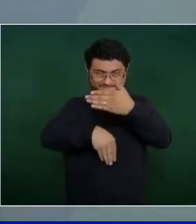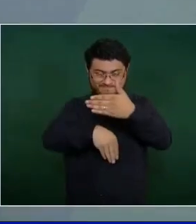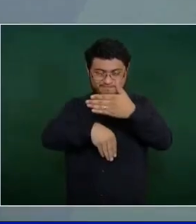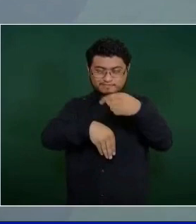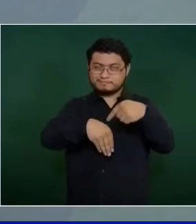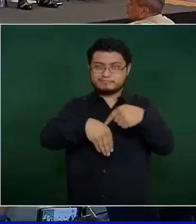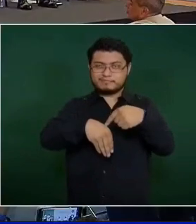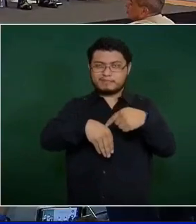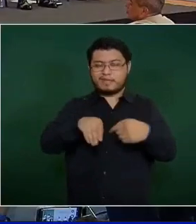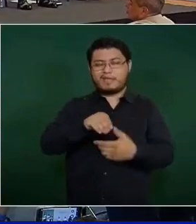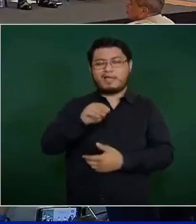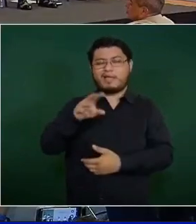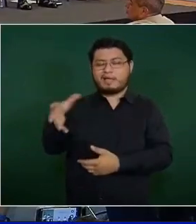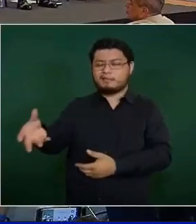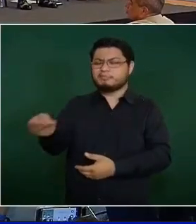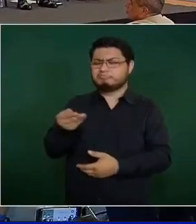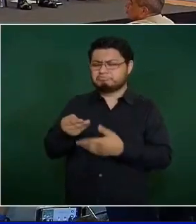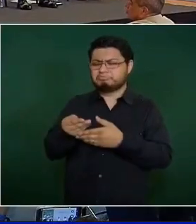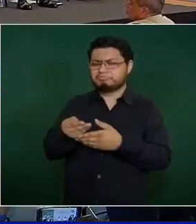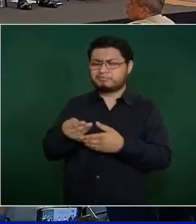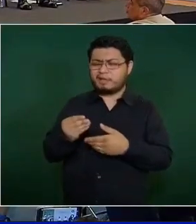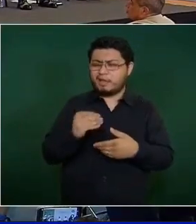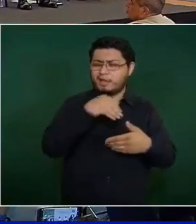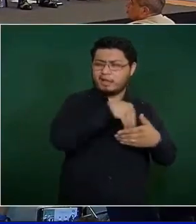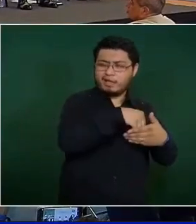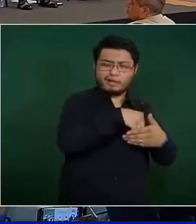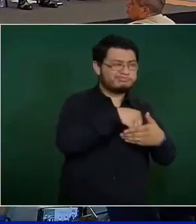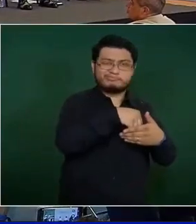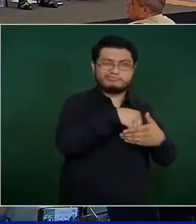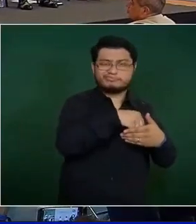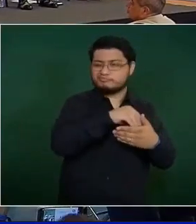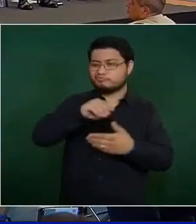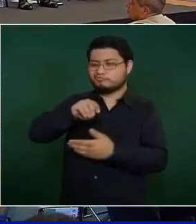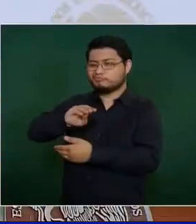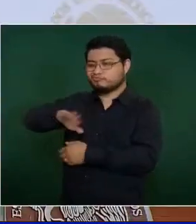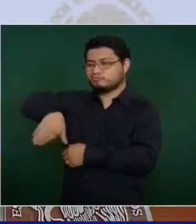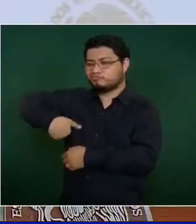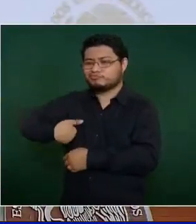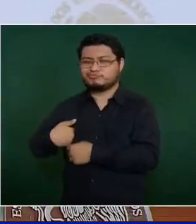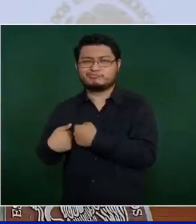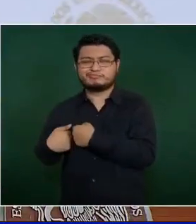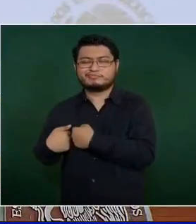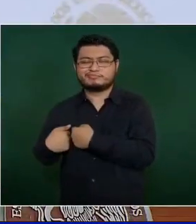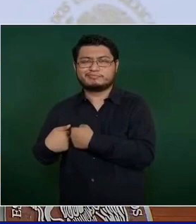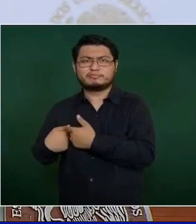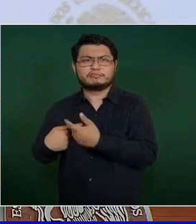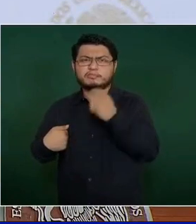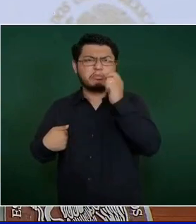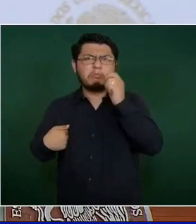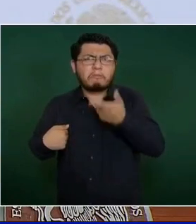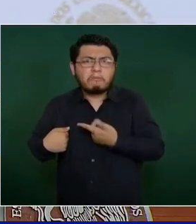se las guardaban y se las llevaban para tenerlas de recuerdo.